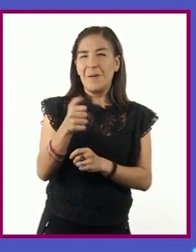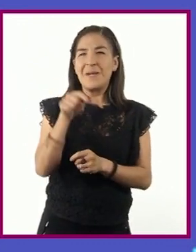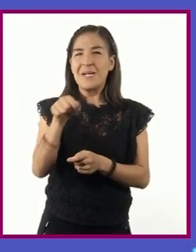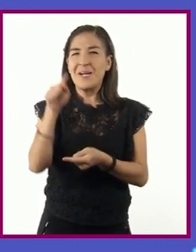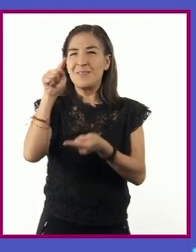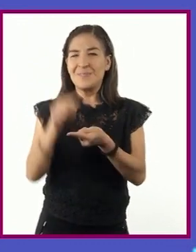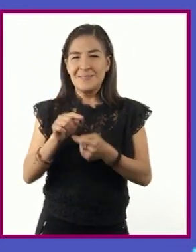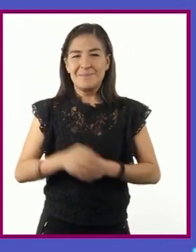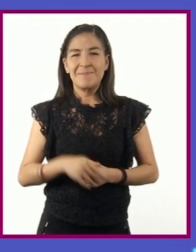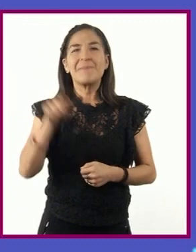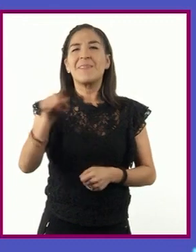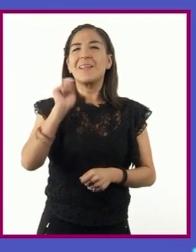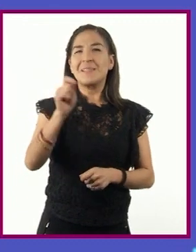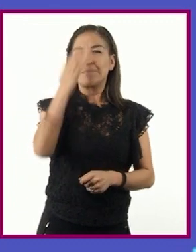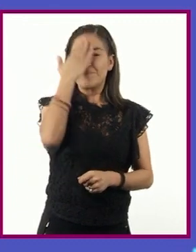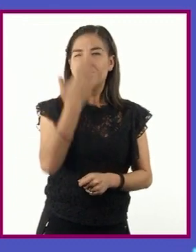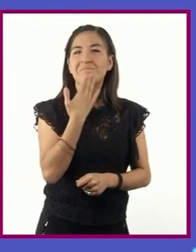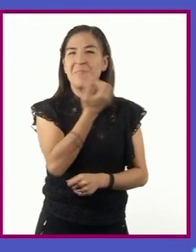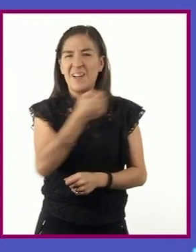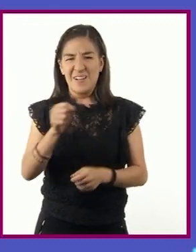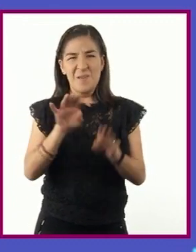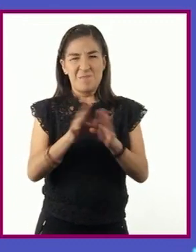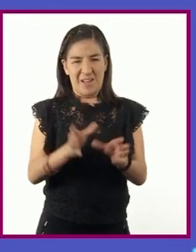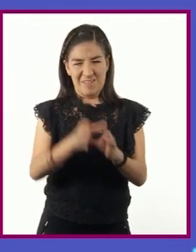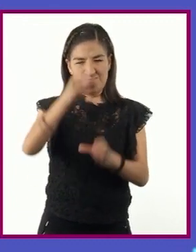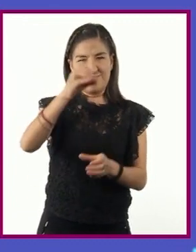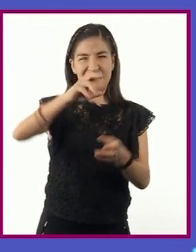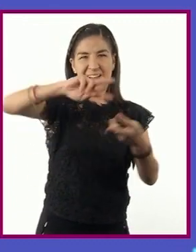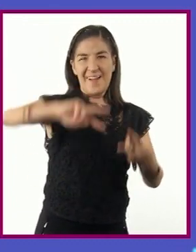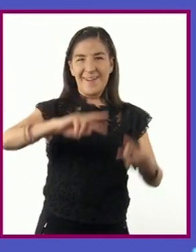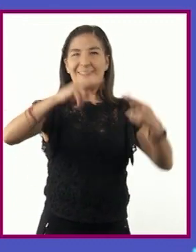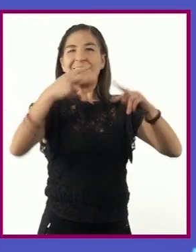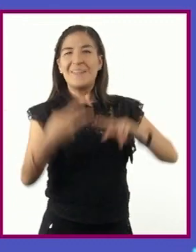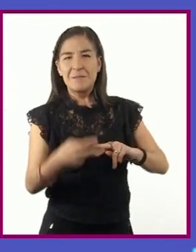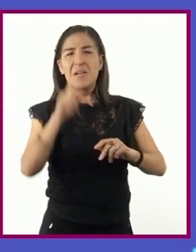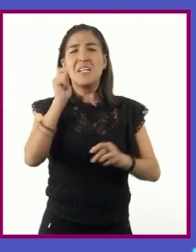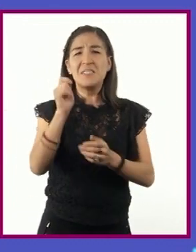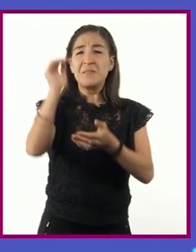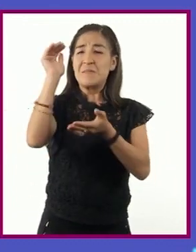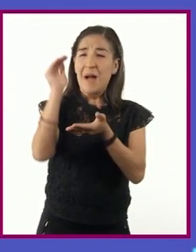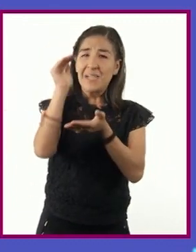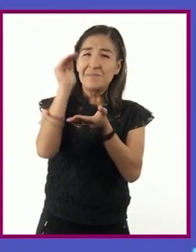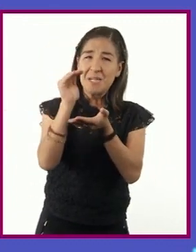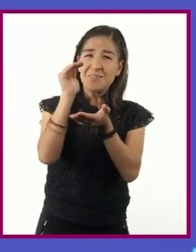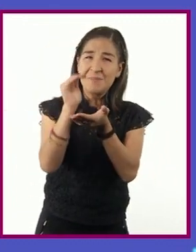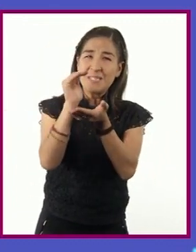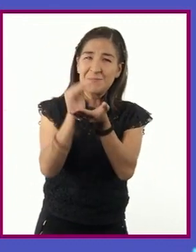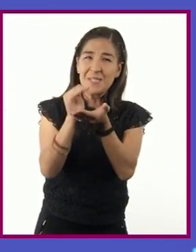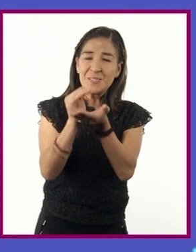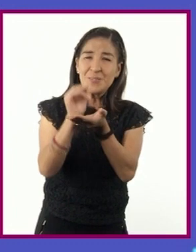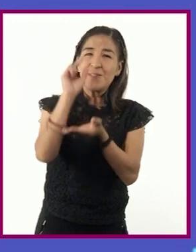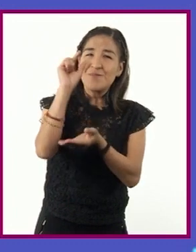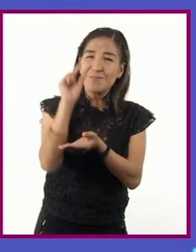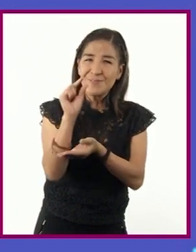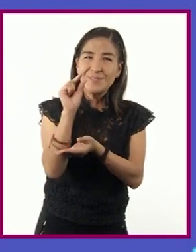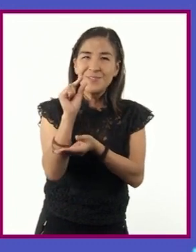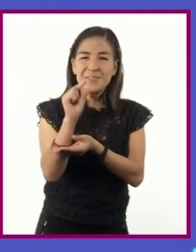el genio de la botella al revés, y se fue haciendo más y más chico, pequeño,